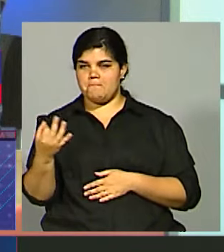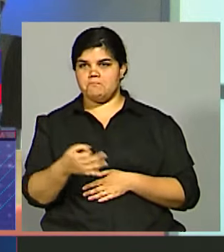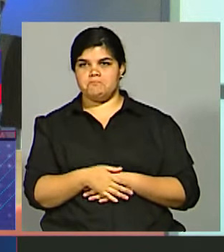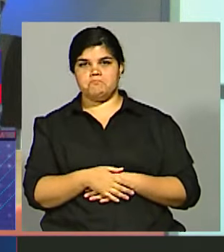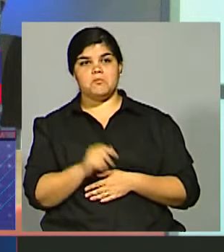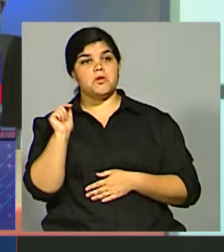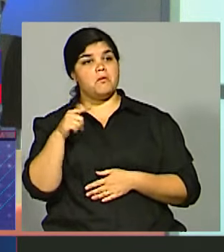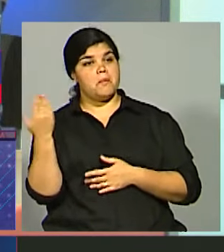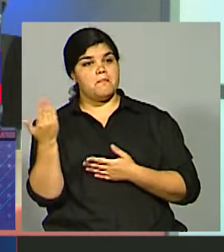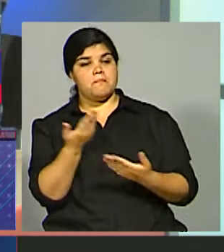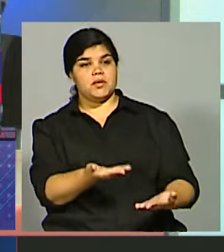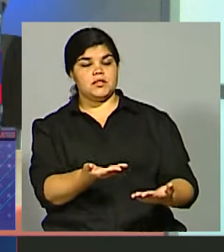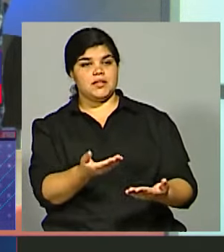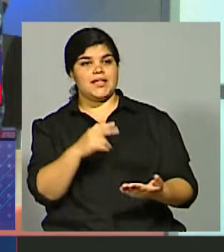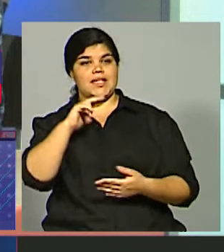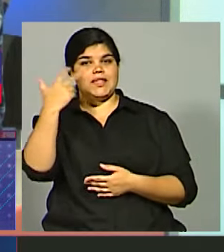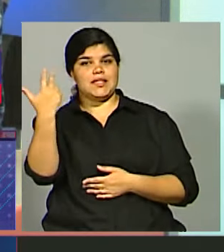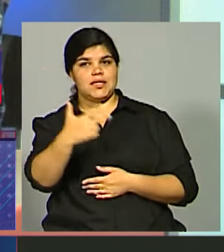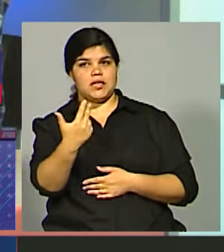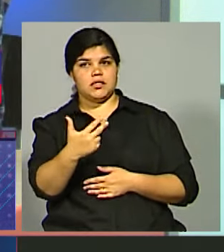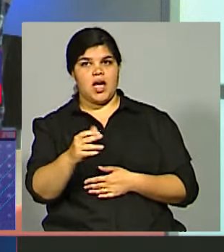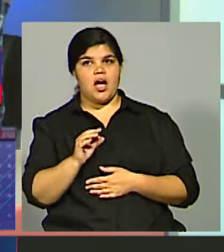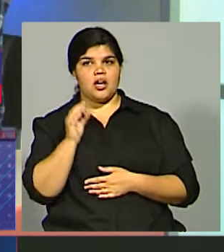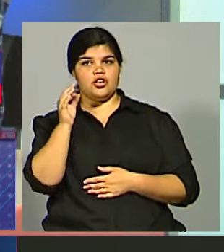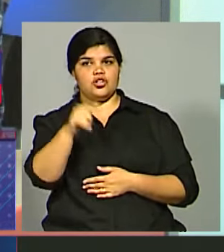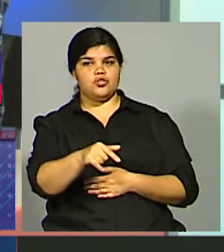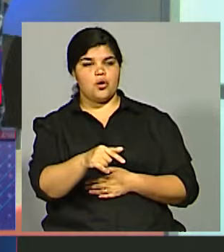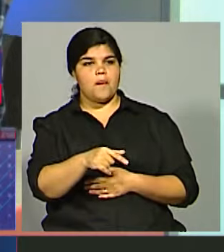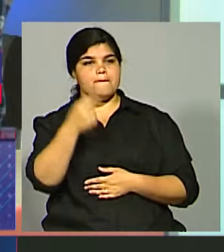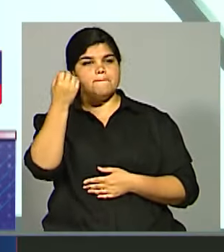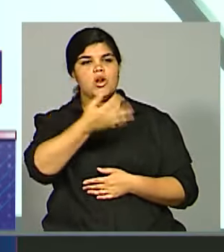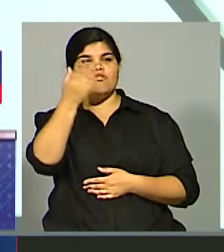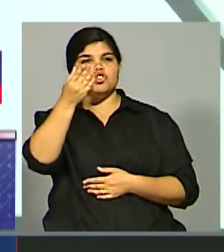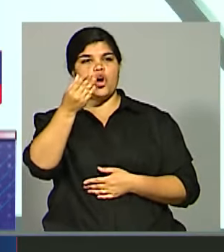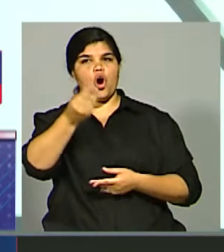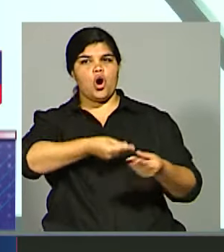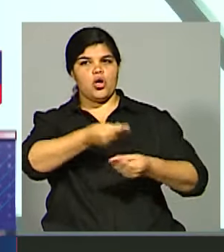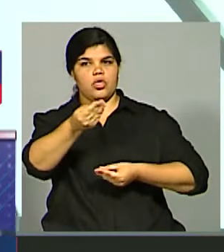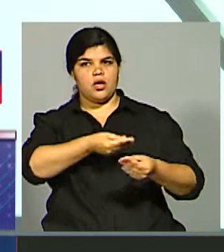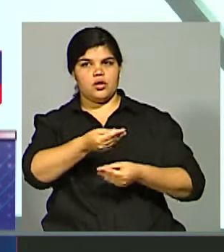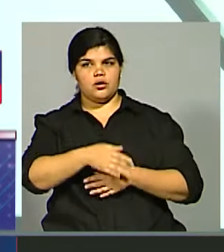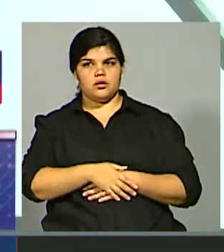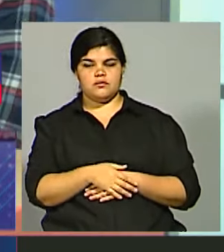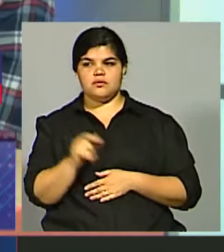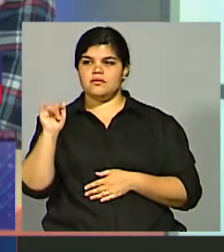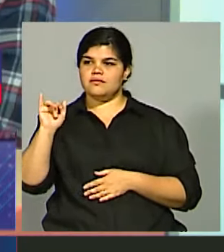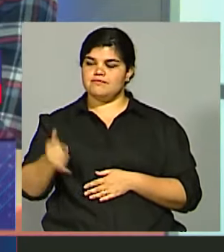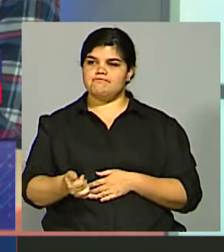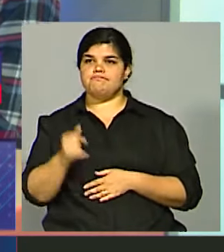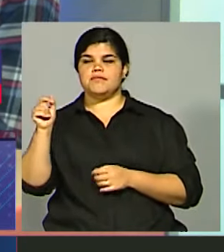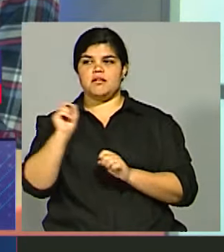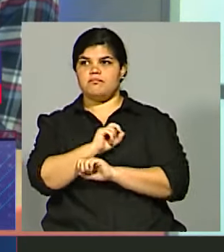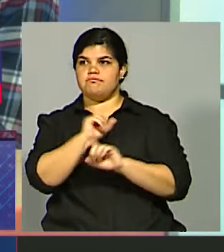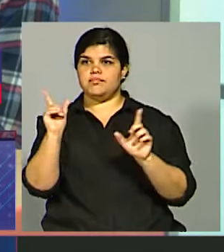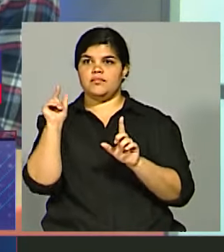a presentarnos la tercera temporada de Profesión Contador. Sí, sí, sí. La verdad que, ¿viste cuando no lo podés creer eso de que